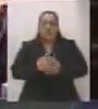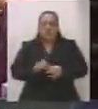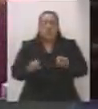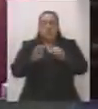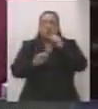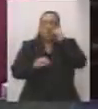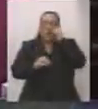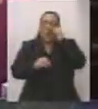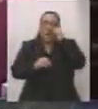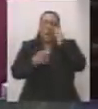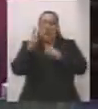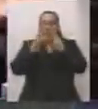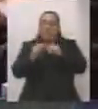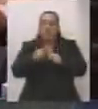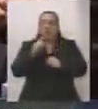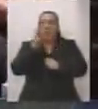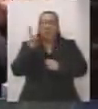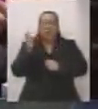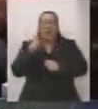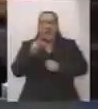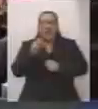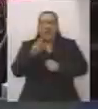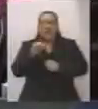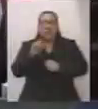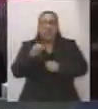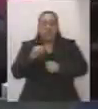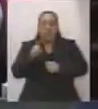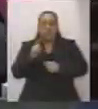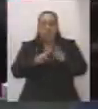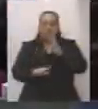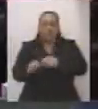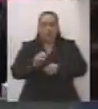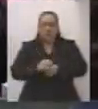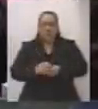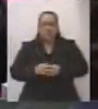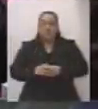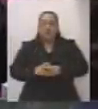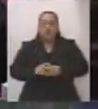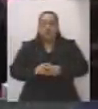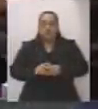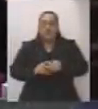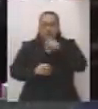interesante por examinar. Y como dijo el profesor Anderson, una preocupación acerca de